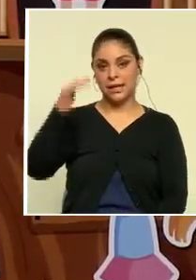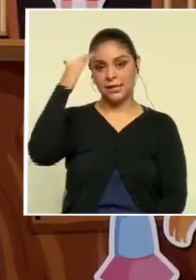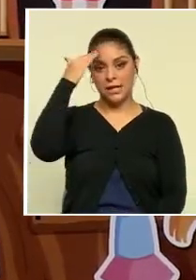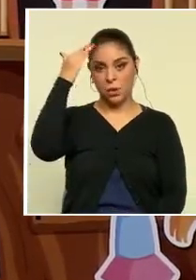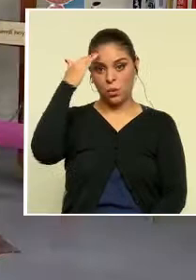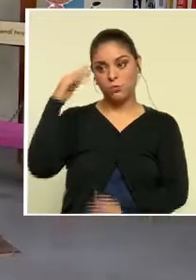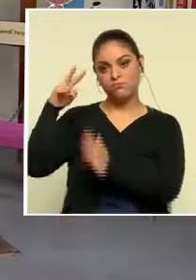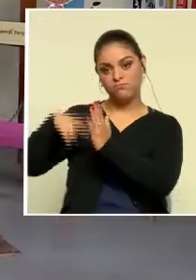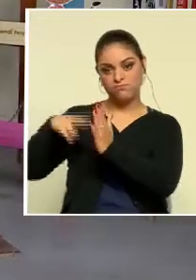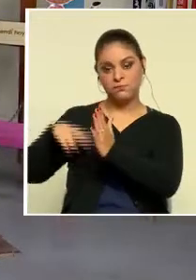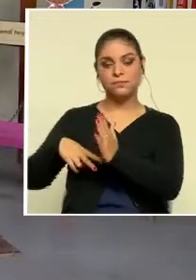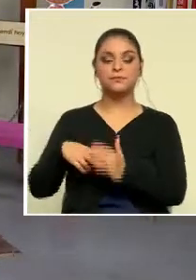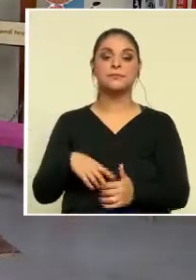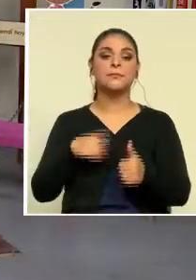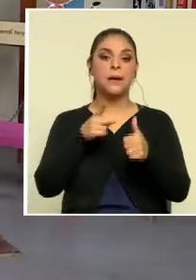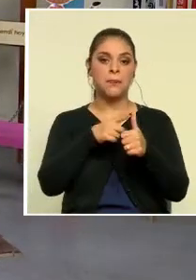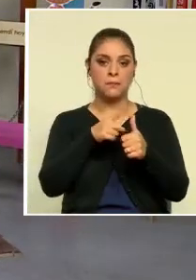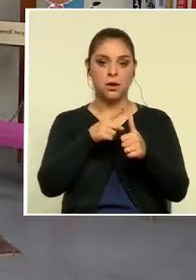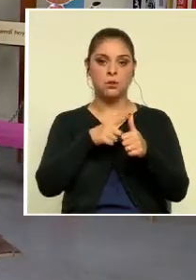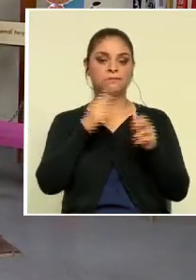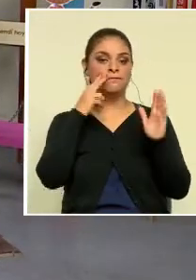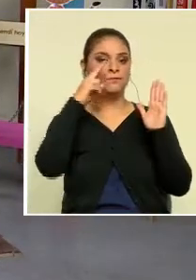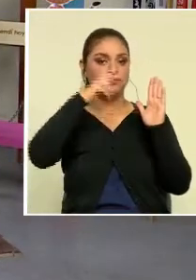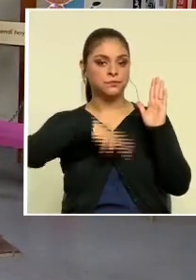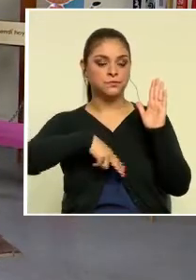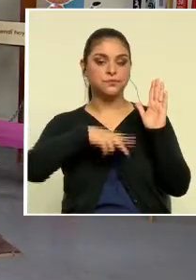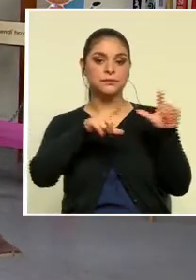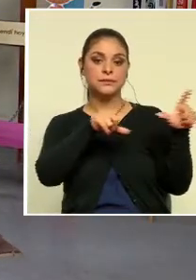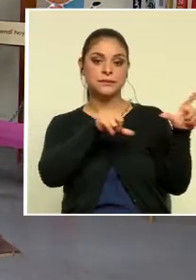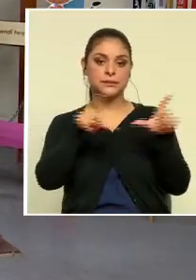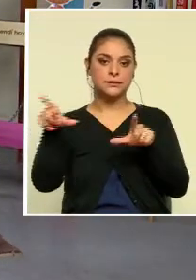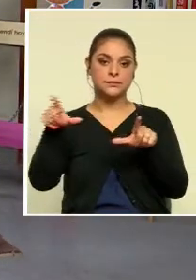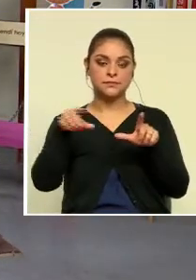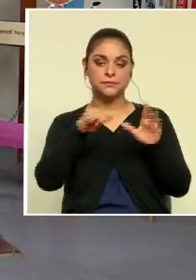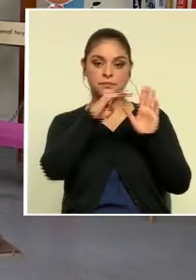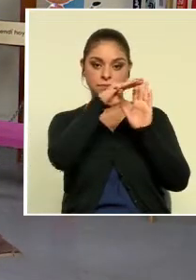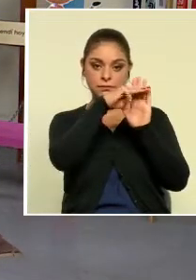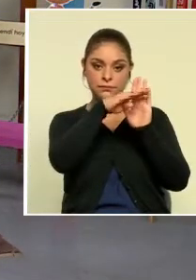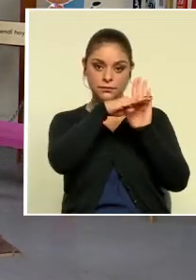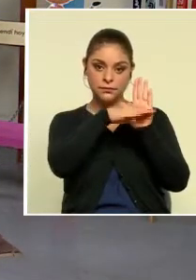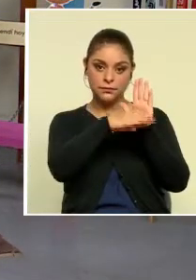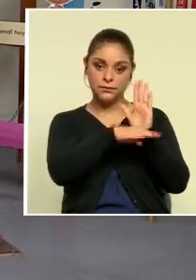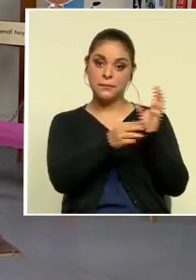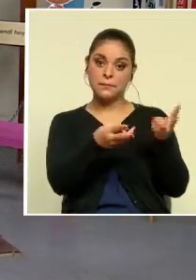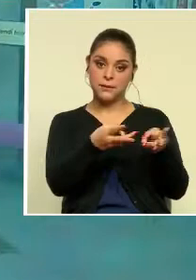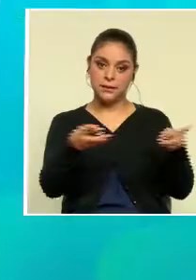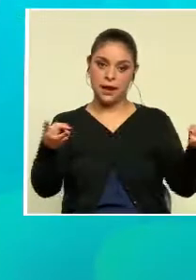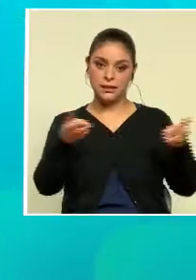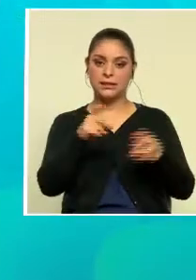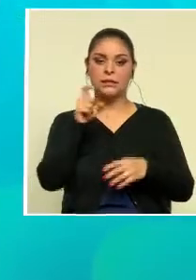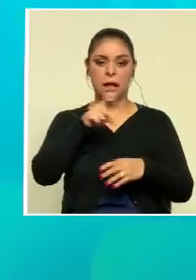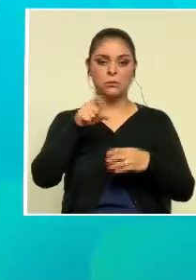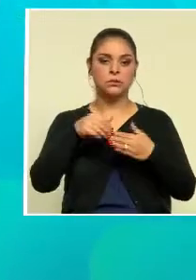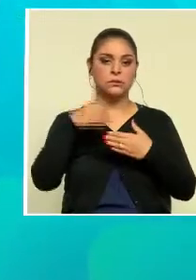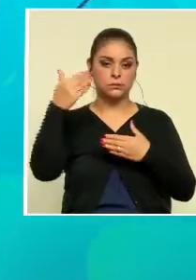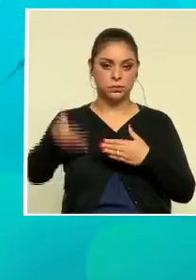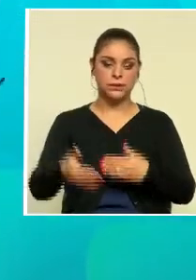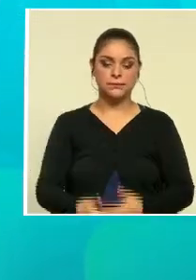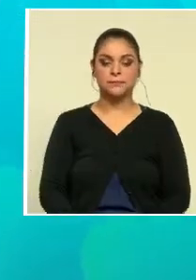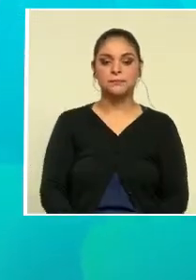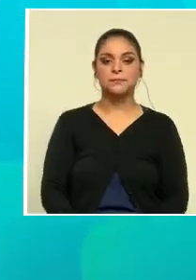aquí vamos a ver la lista de materiales que vamos a ocupar más luego entonces vamos a observarlo